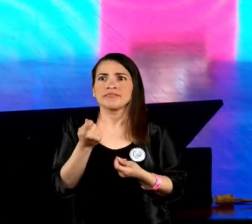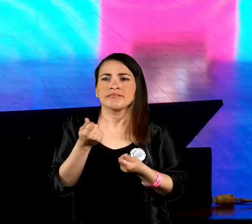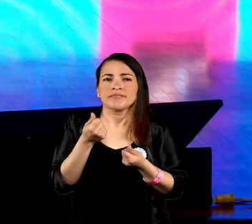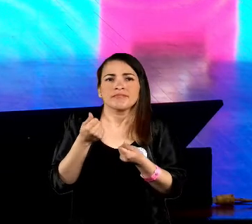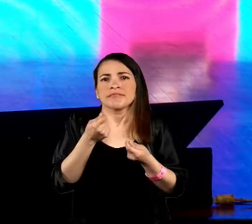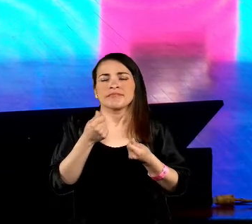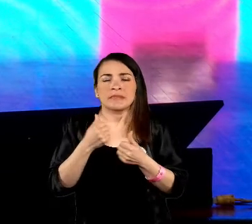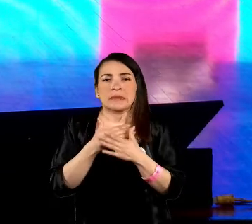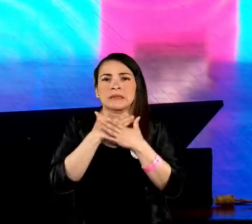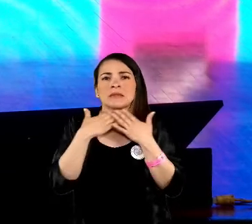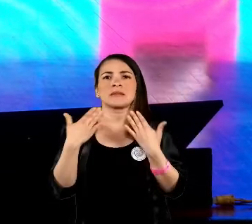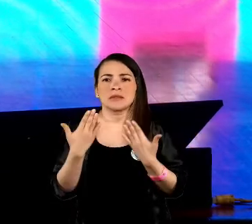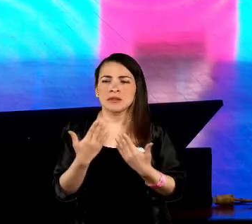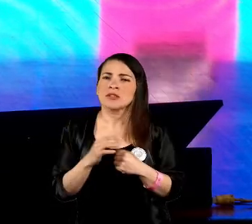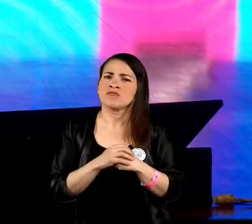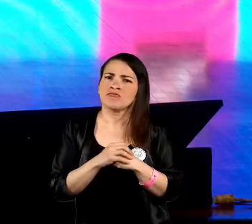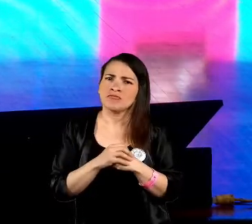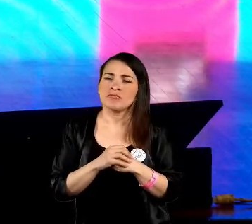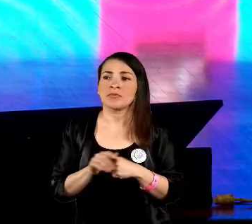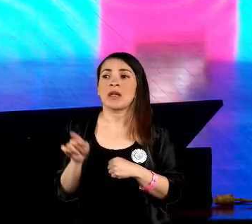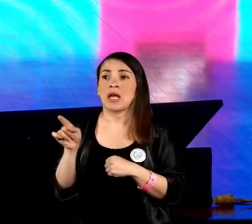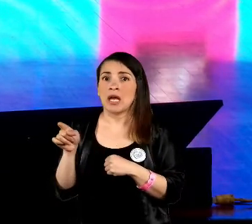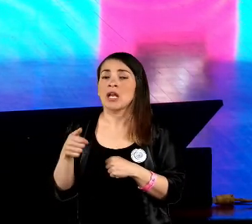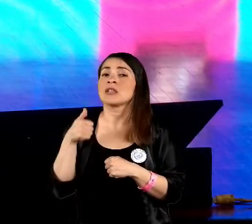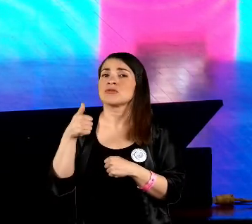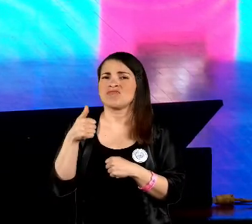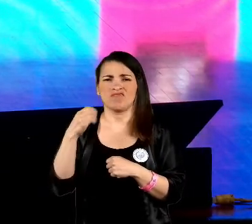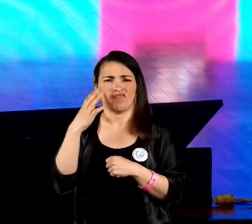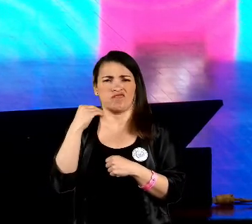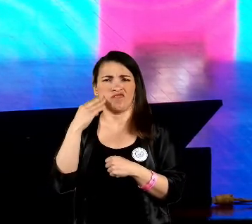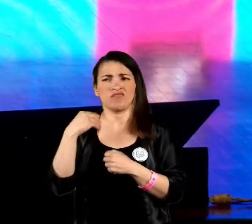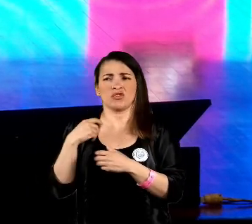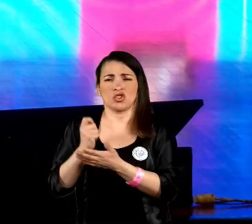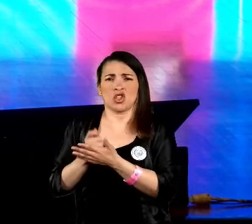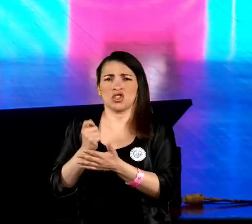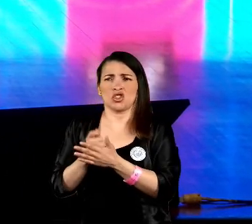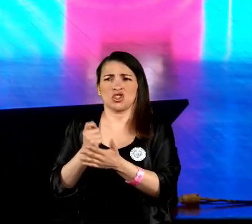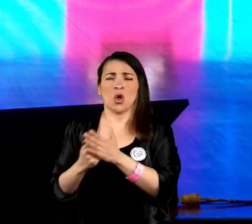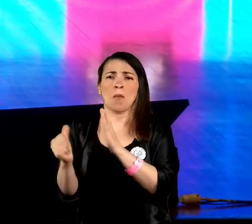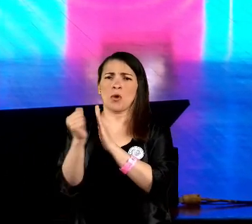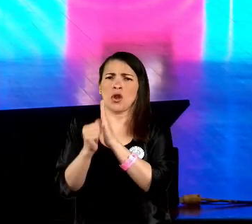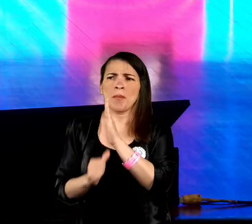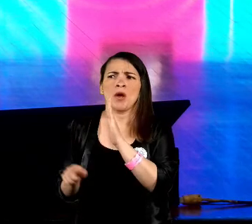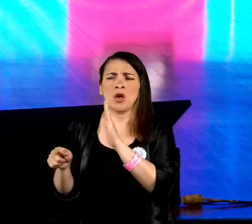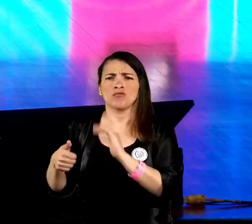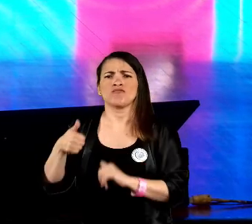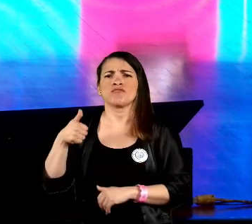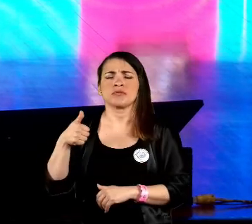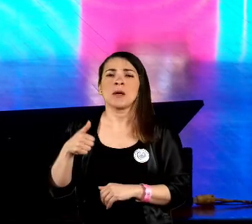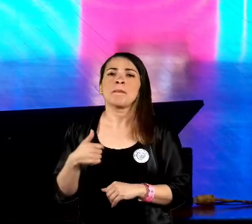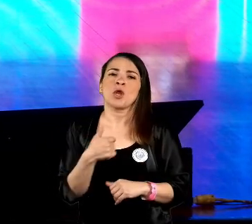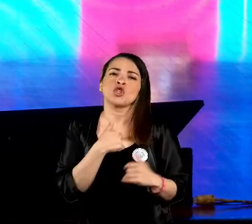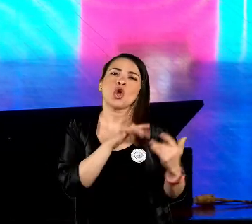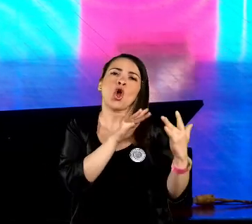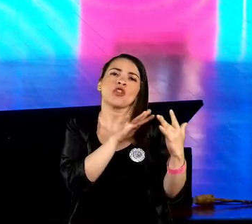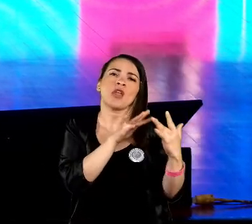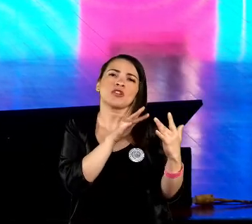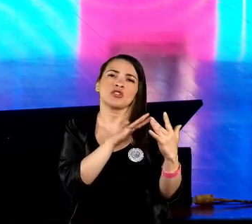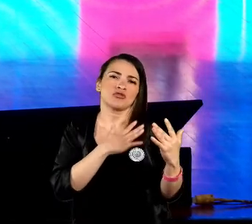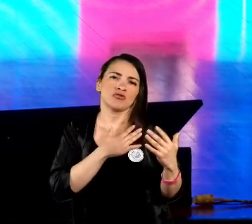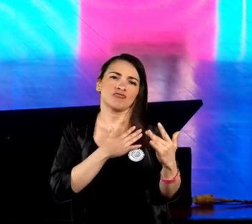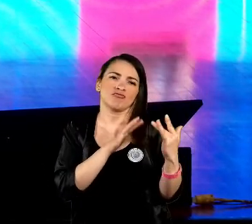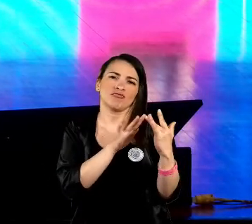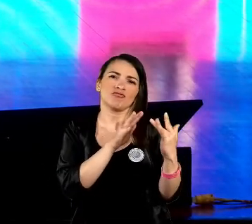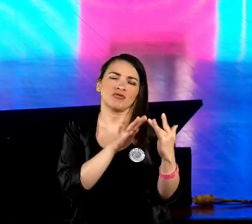empezamos a ofrecer el programador es un gran programador Entonces yo tenía contactos yo